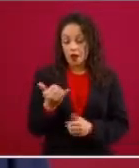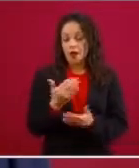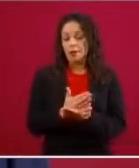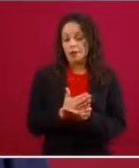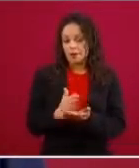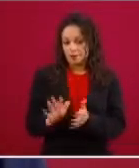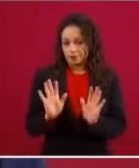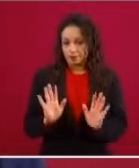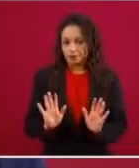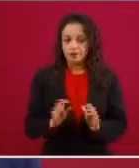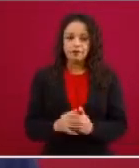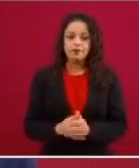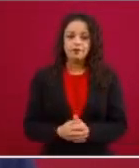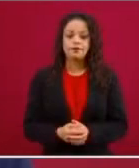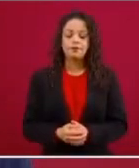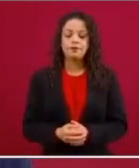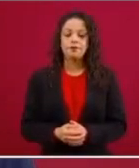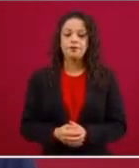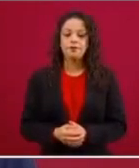no tengan